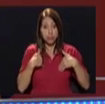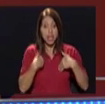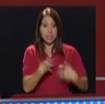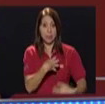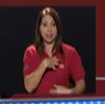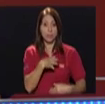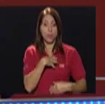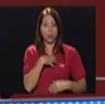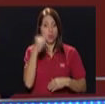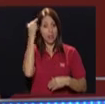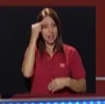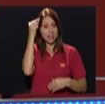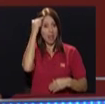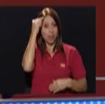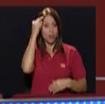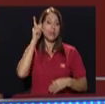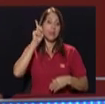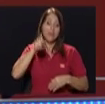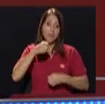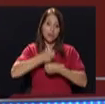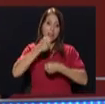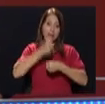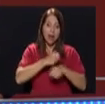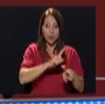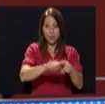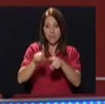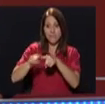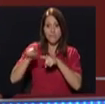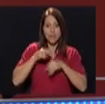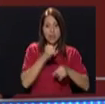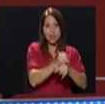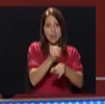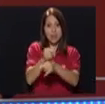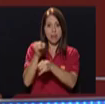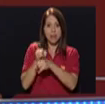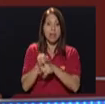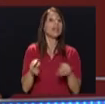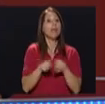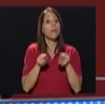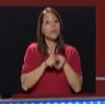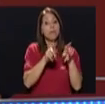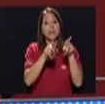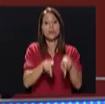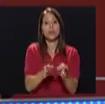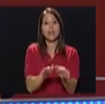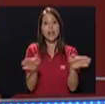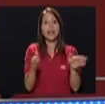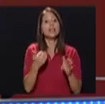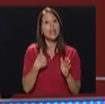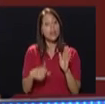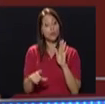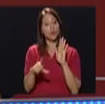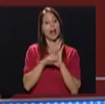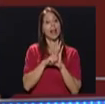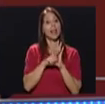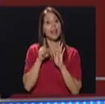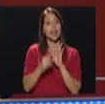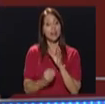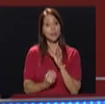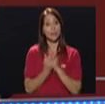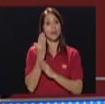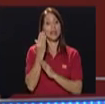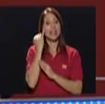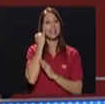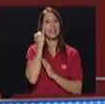de manera interinstitucional y la sociedad civil juega un papel muy importante. Justamente tenemos una ley que nace por iniciativa